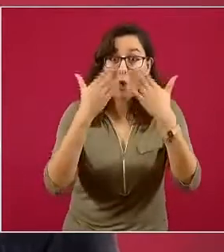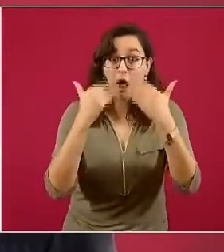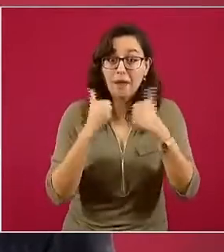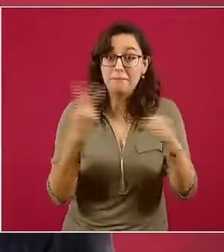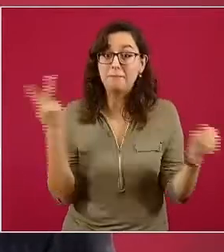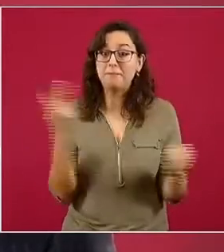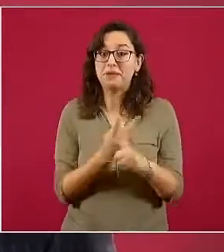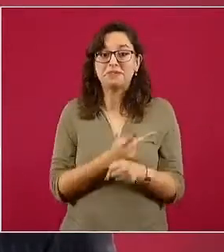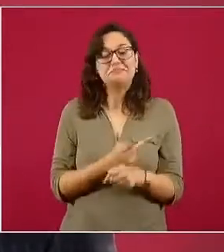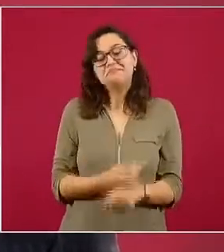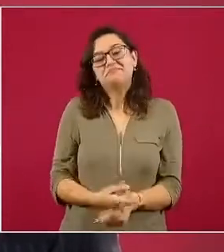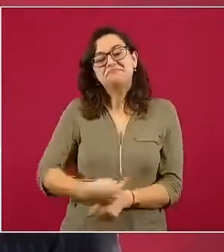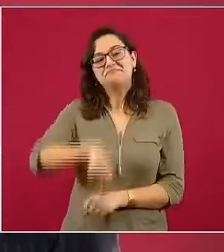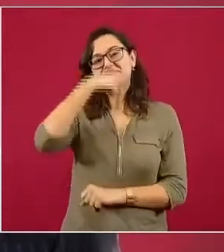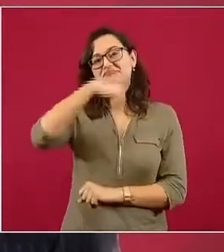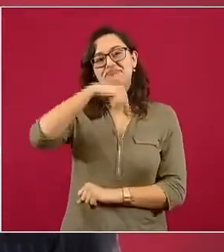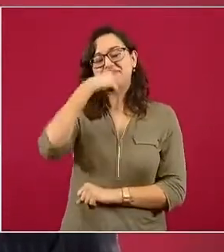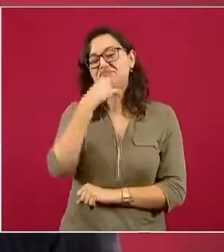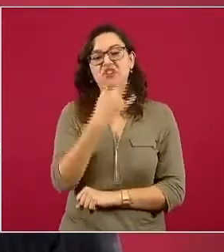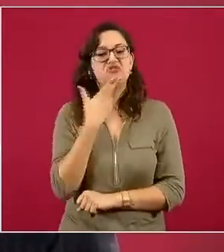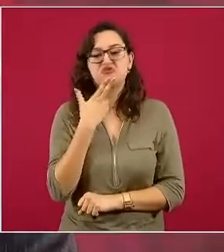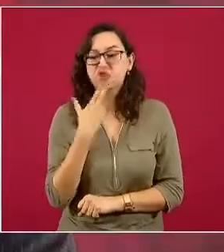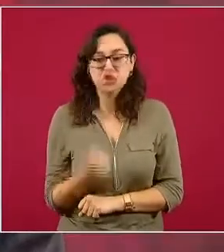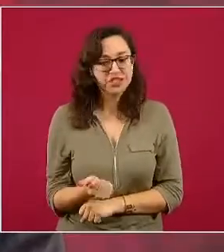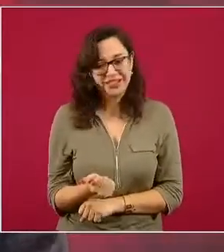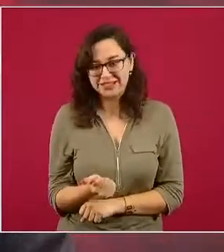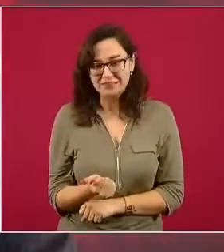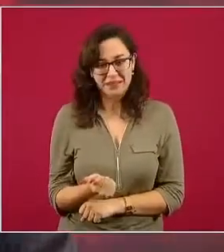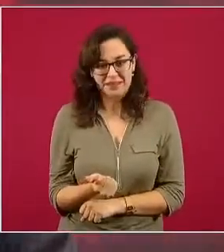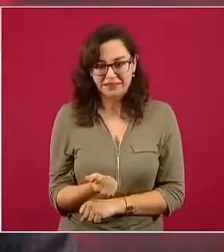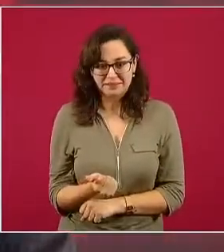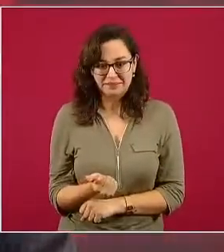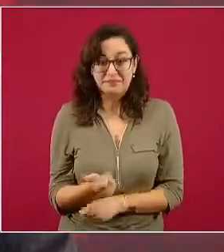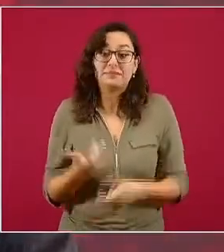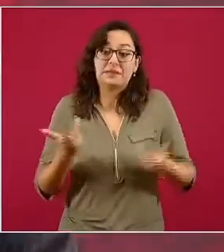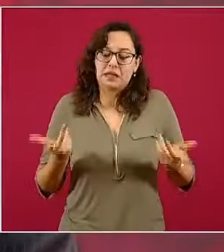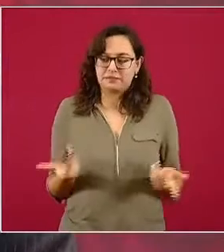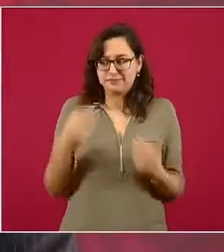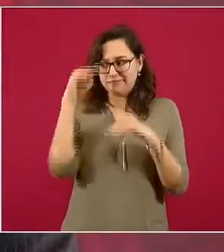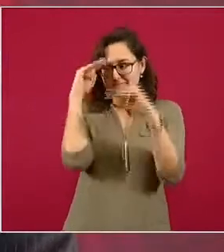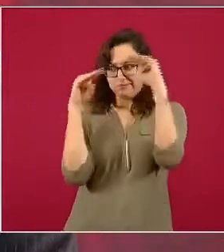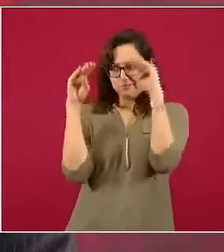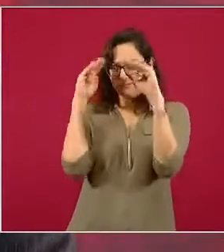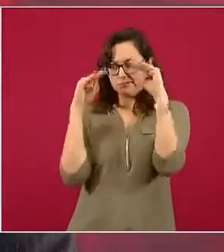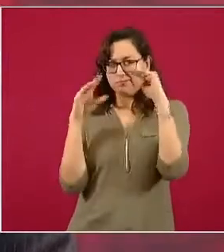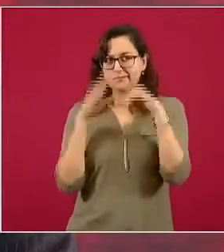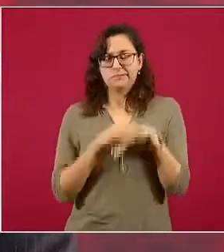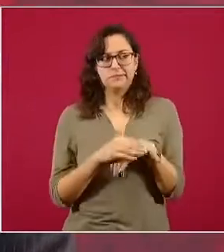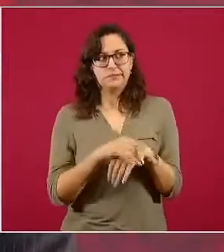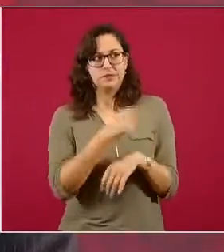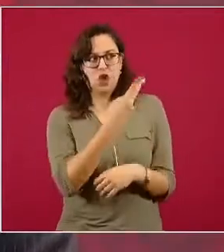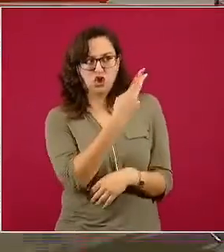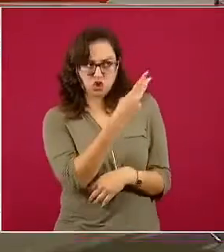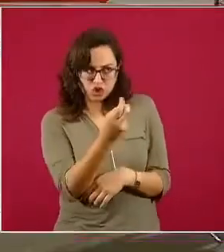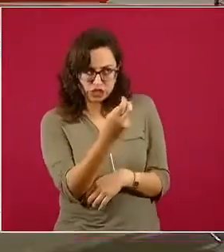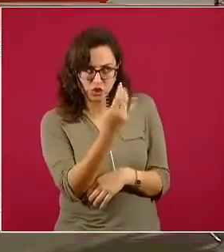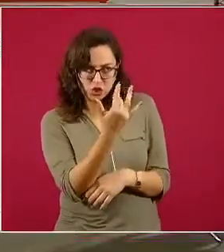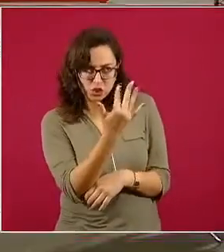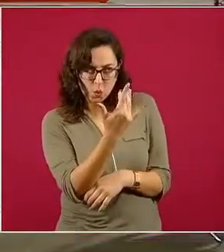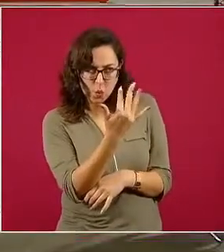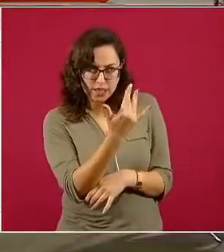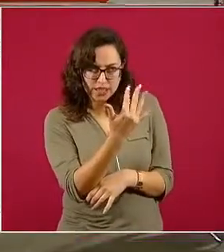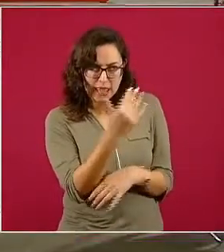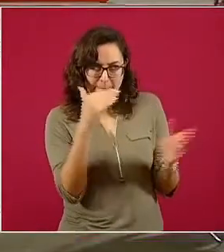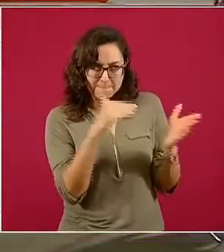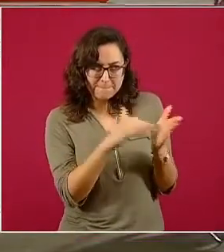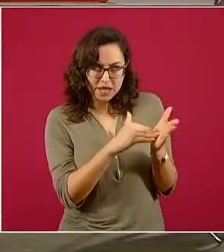de inmunidad de la vacuna. Entonces, en un cálculo de riesgo, consideramos que lo más conveniente era